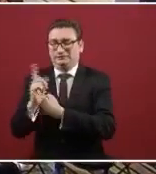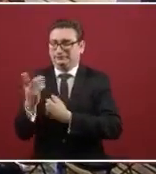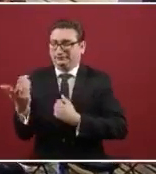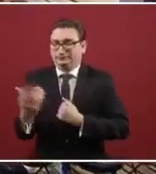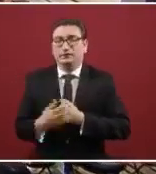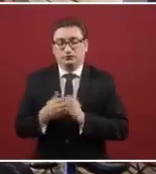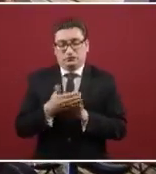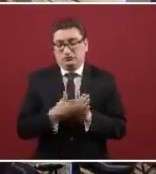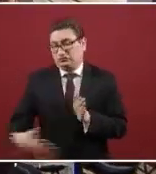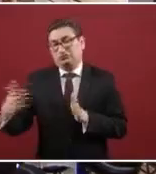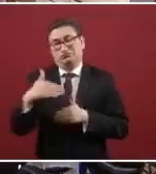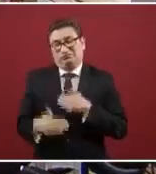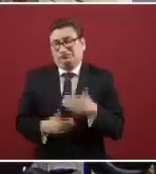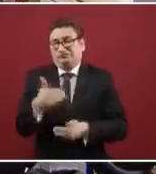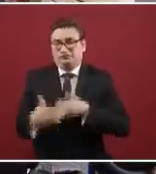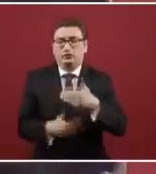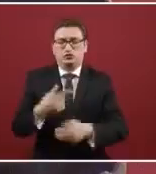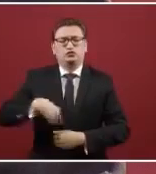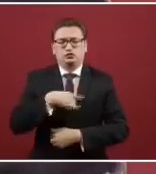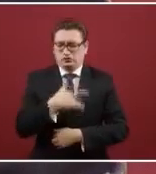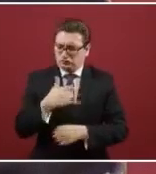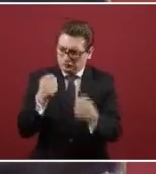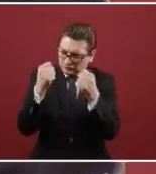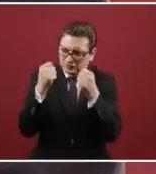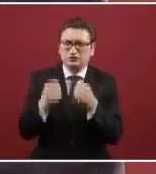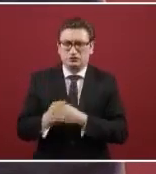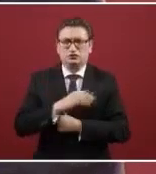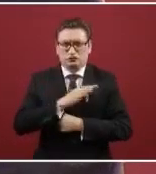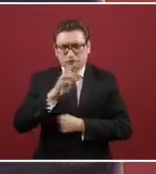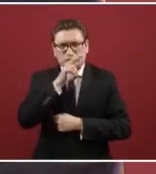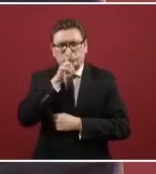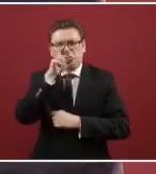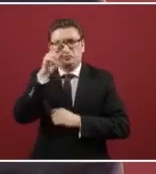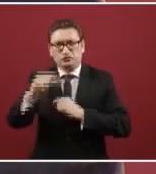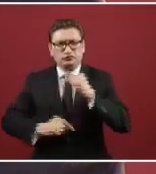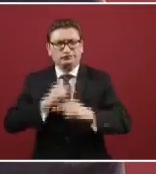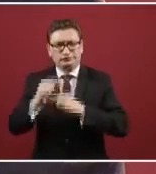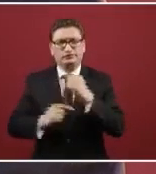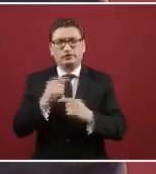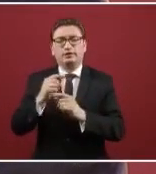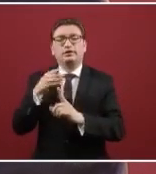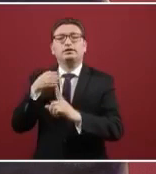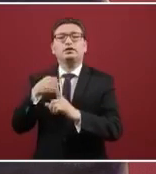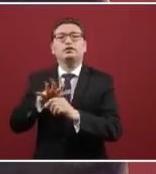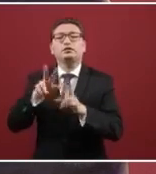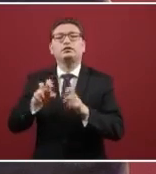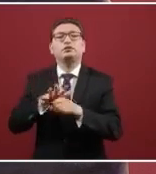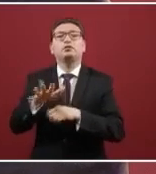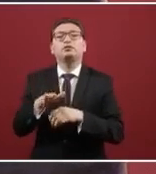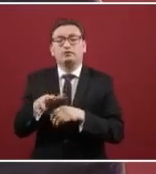lleva algún tiempo, pero sí estamos seguros de que vamos a mejorar todo lo relacionado con la